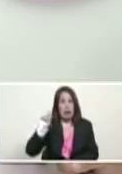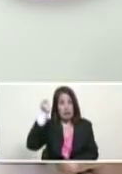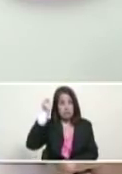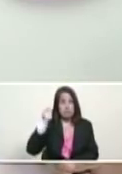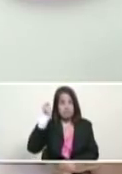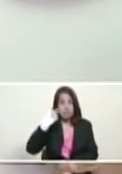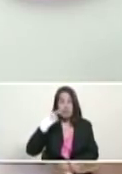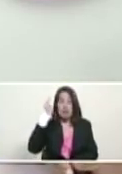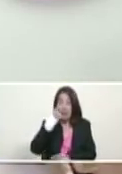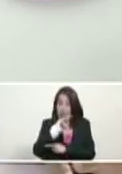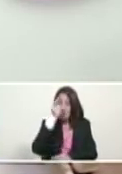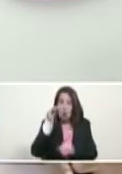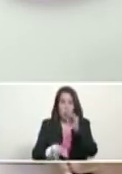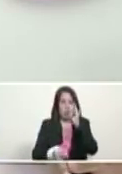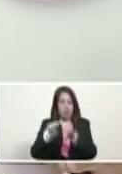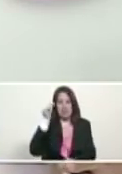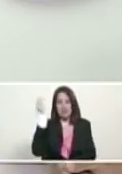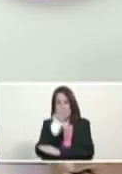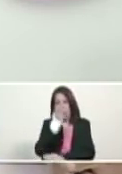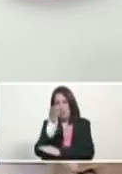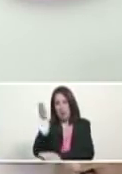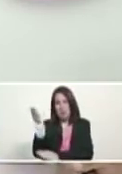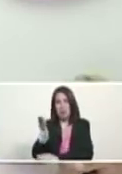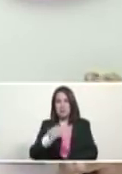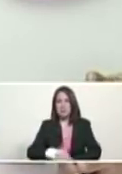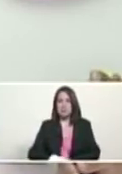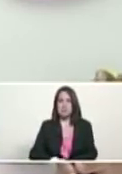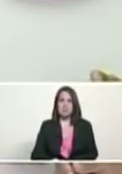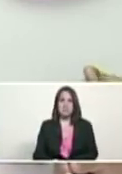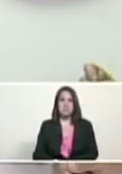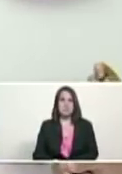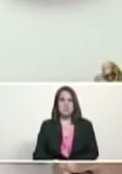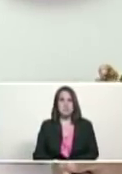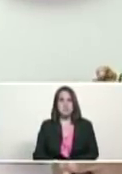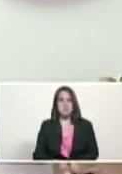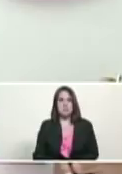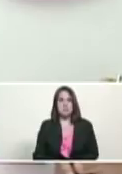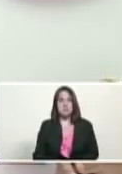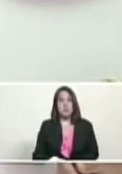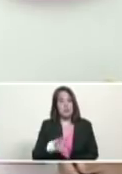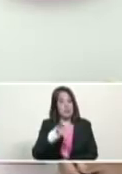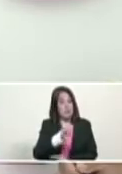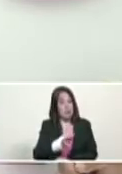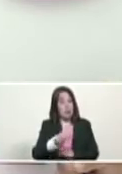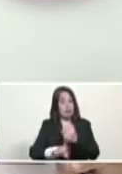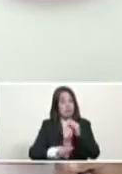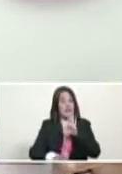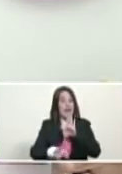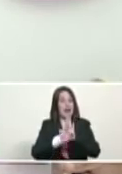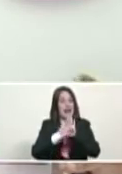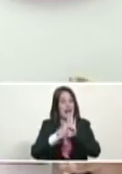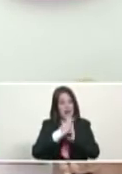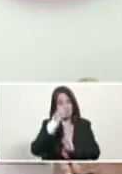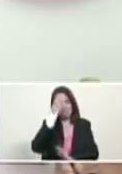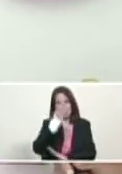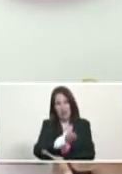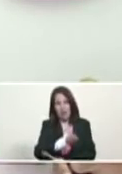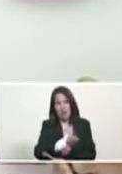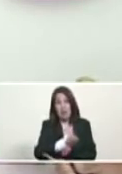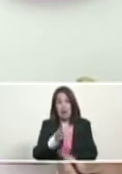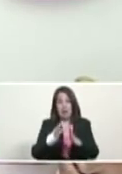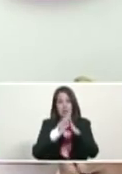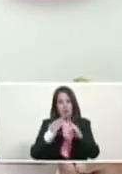de acuerdo, tiene que haber justicia, justicia, y tienen que aplicarse las leyes de manera severa con los